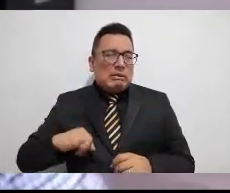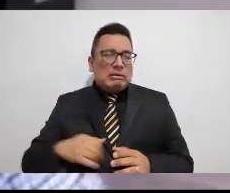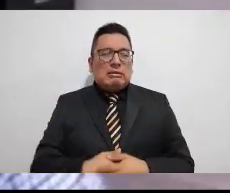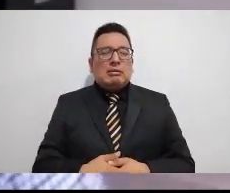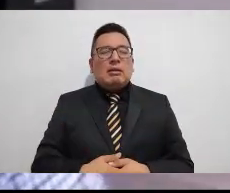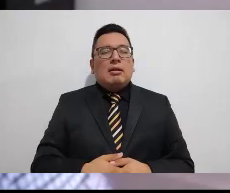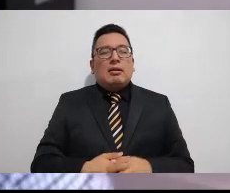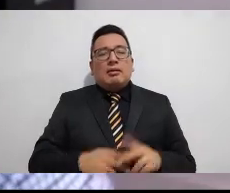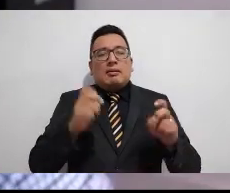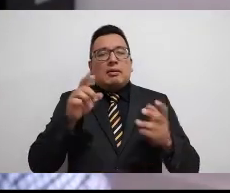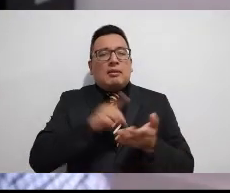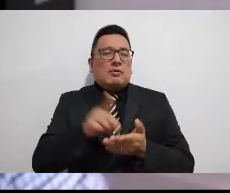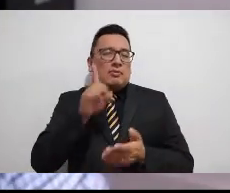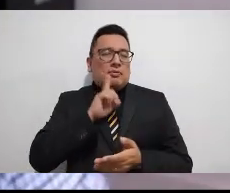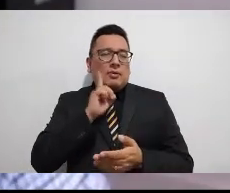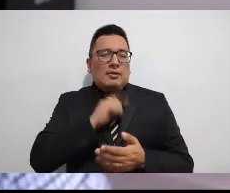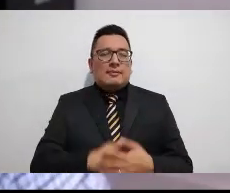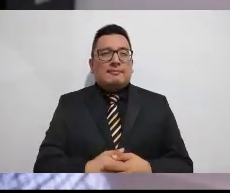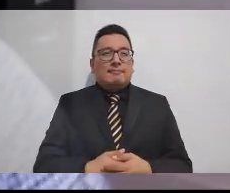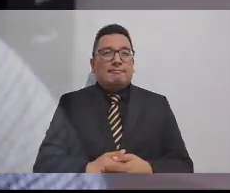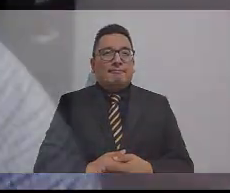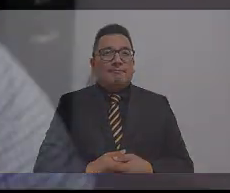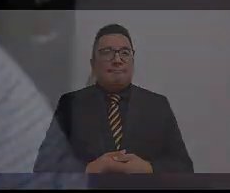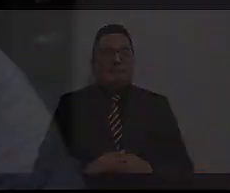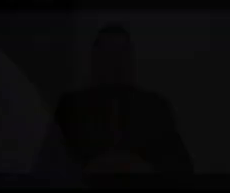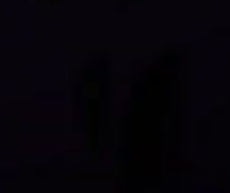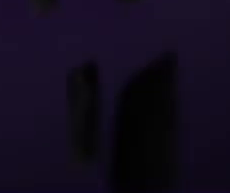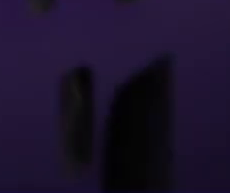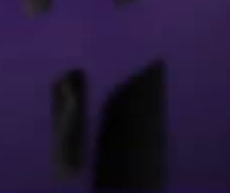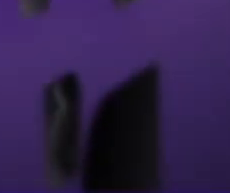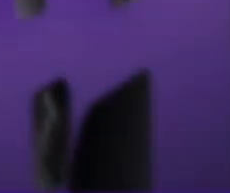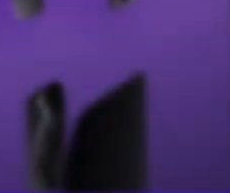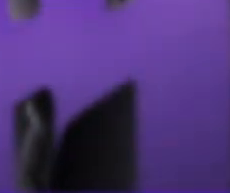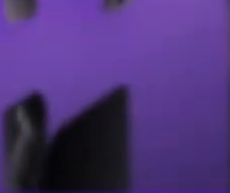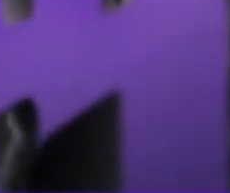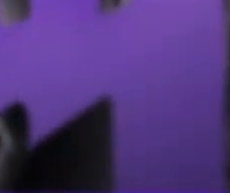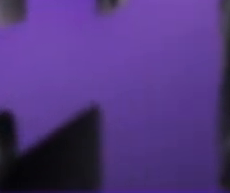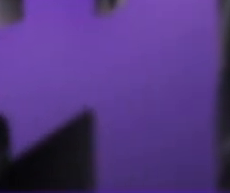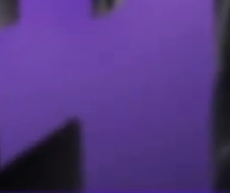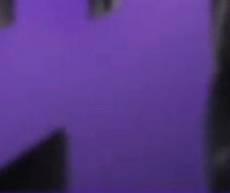que nos acabas de mencionar sobre los derechos de las mujeres. Volvemos.